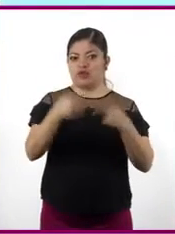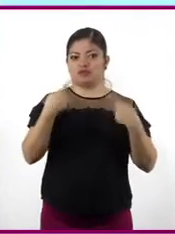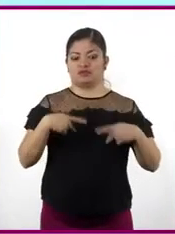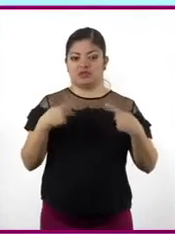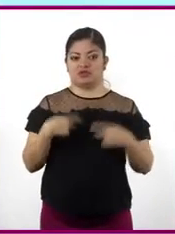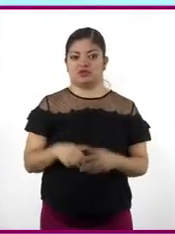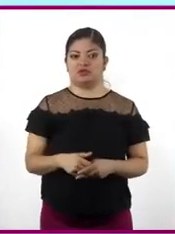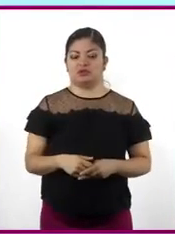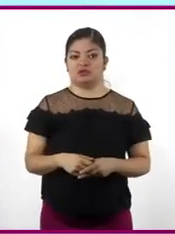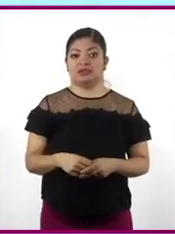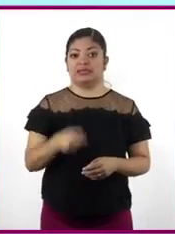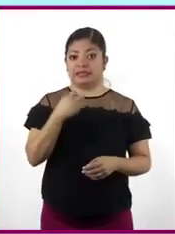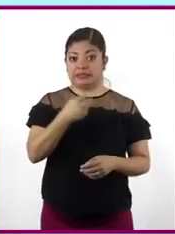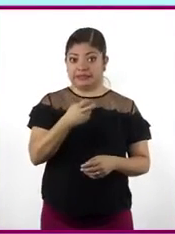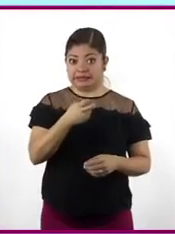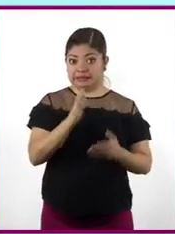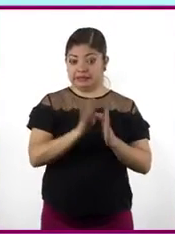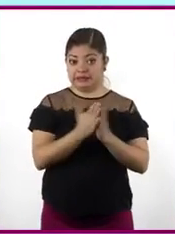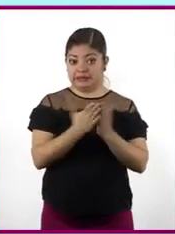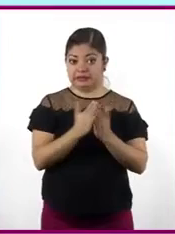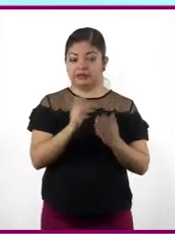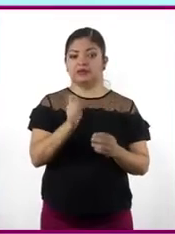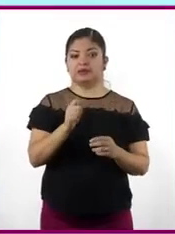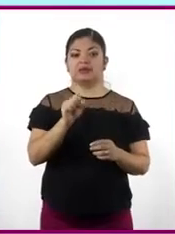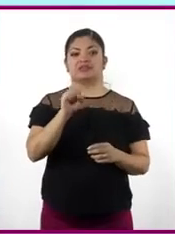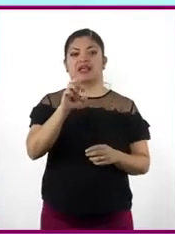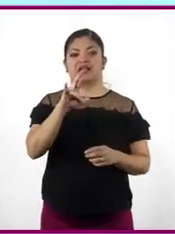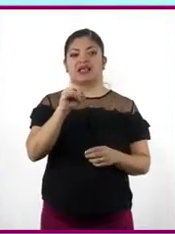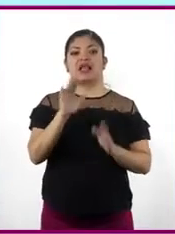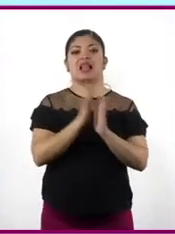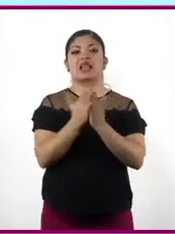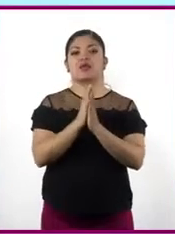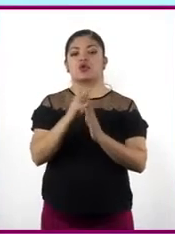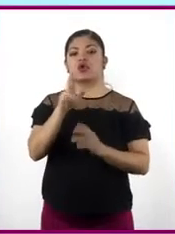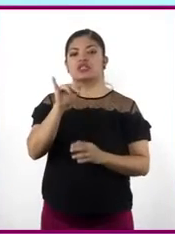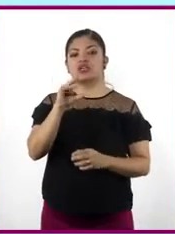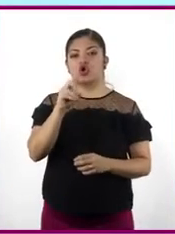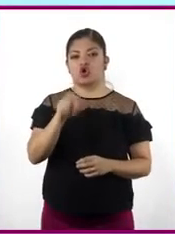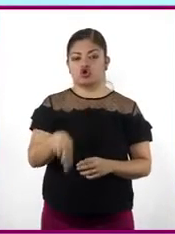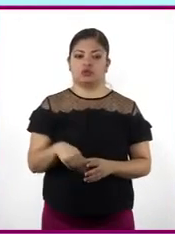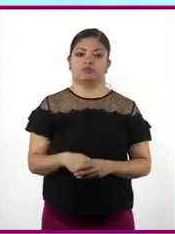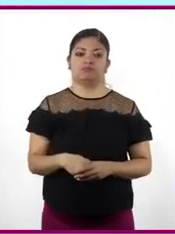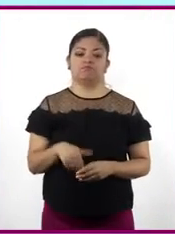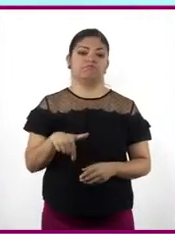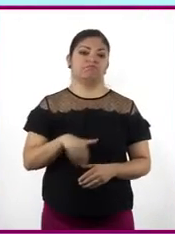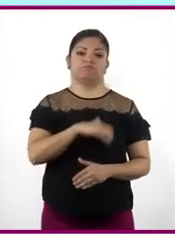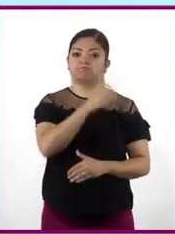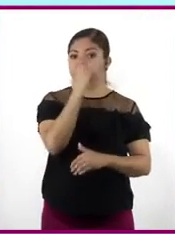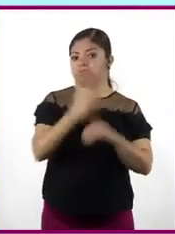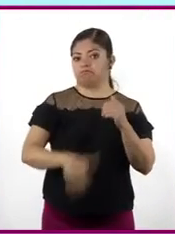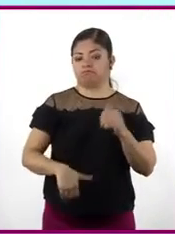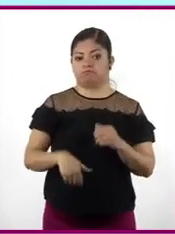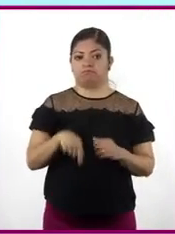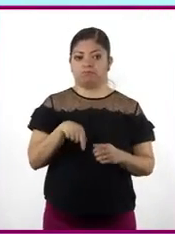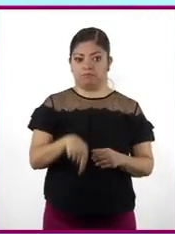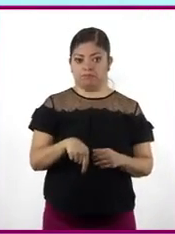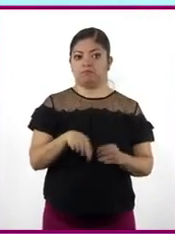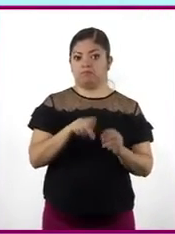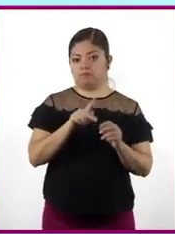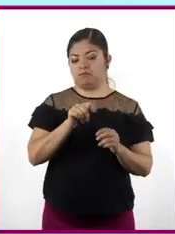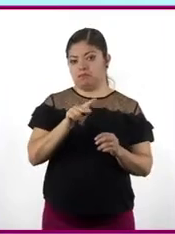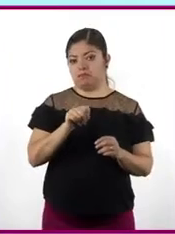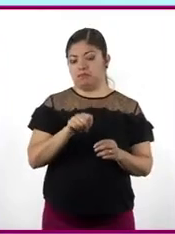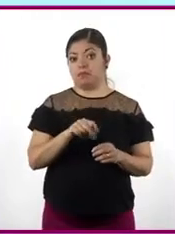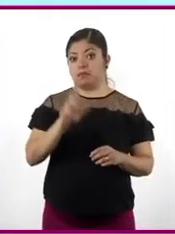personas. Esta obra forma parte de la serie Libros del Rincón. Hemos llegado al final de esta emisión, pero recuerden